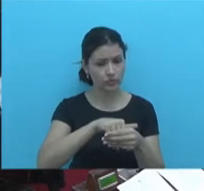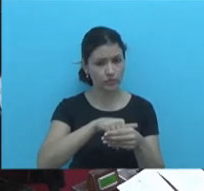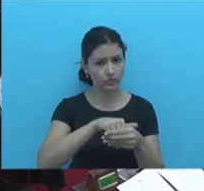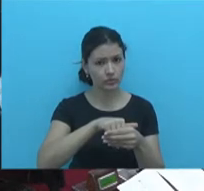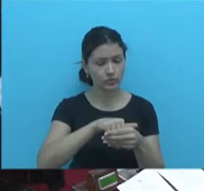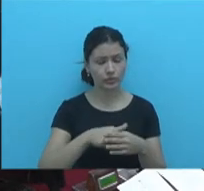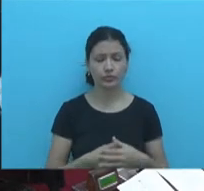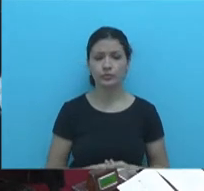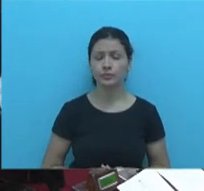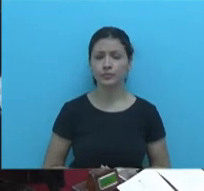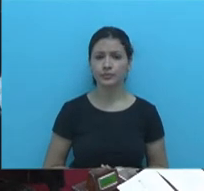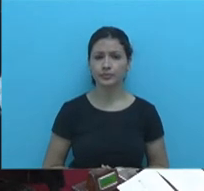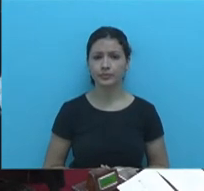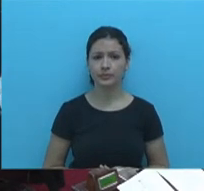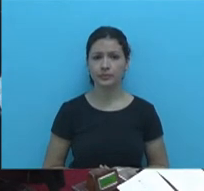Bueno.